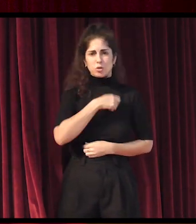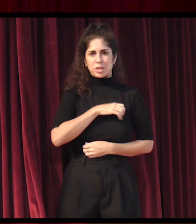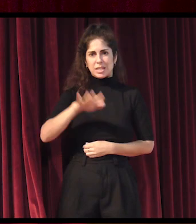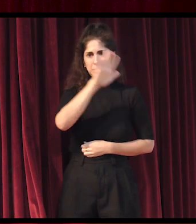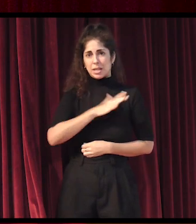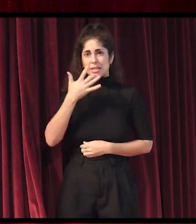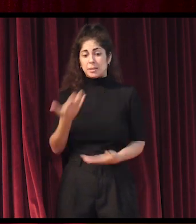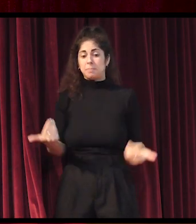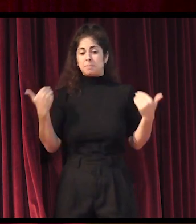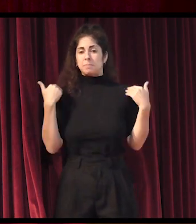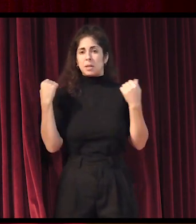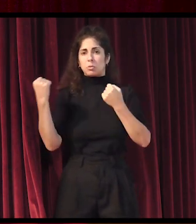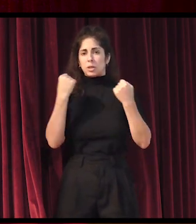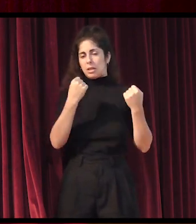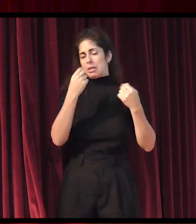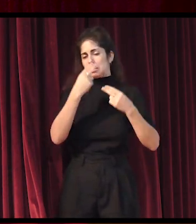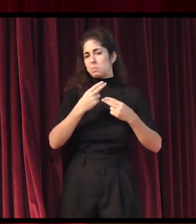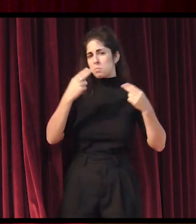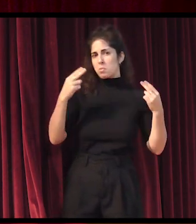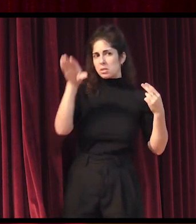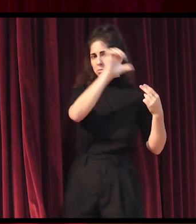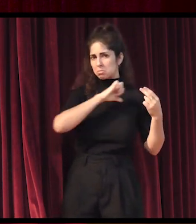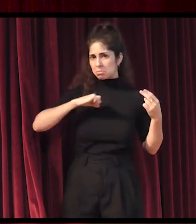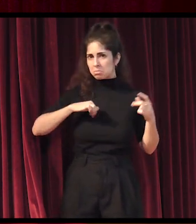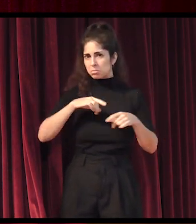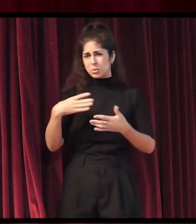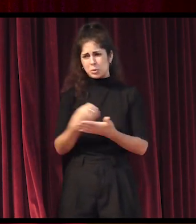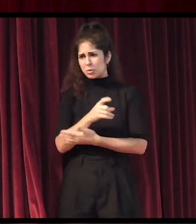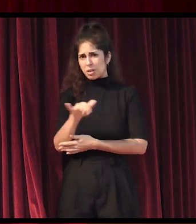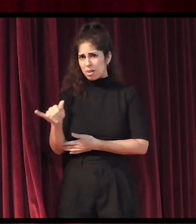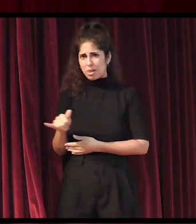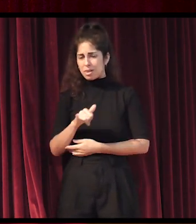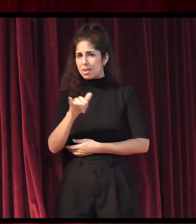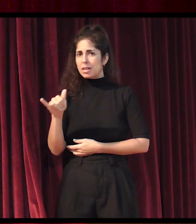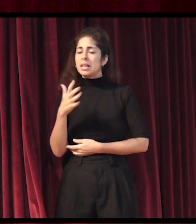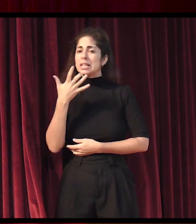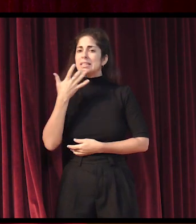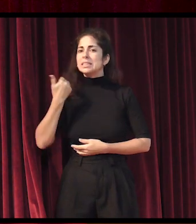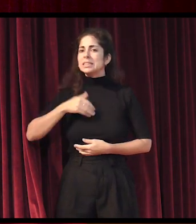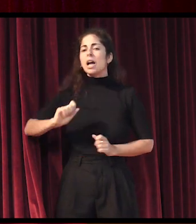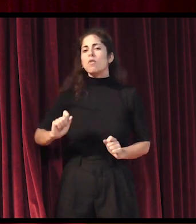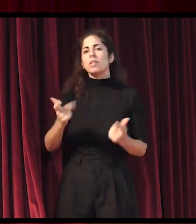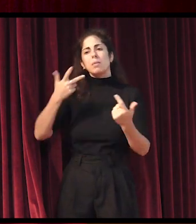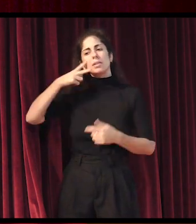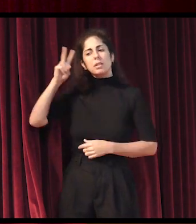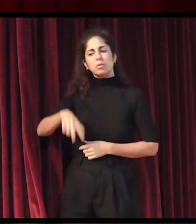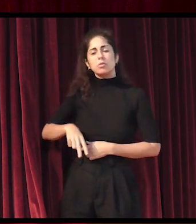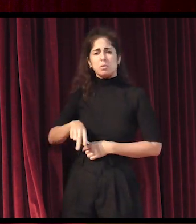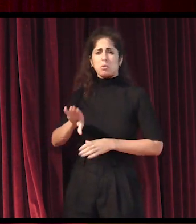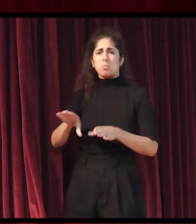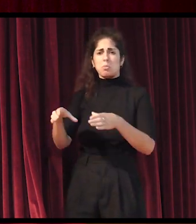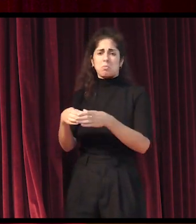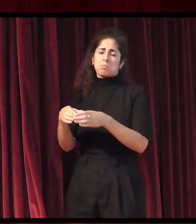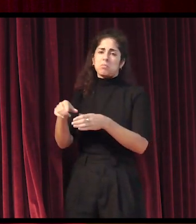corresponde a las autoridades públicas, en concreto a las comunidades autónomas. Si el niño o niña o adolescente ha sido reconocido oficialmente como refugiado o persona vulnerable, podrá